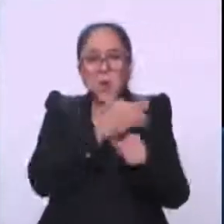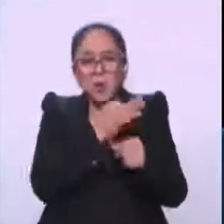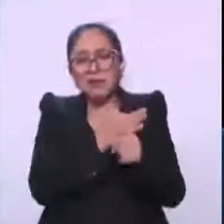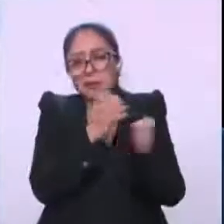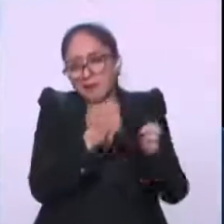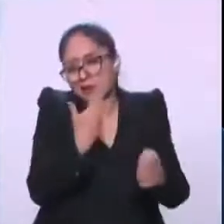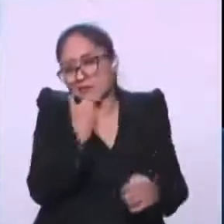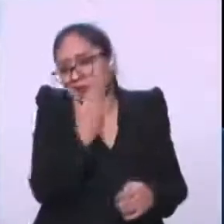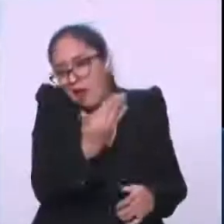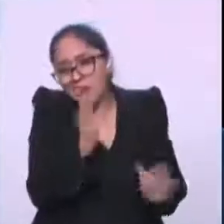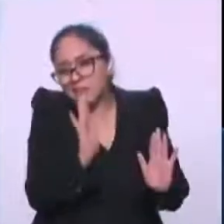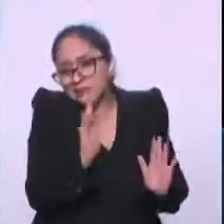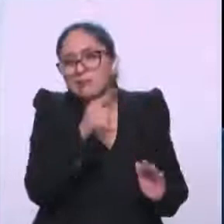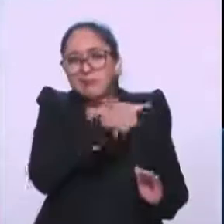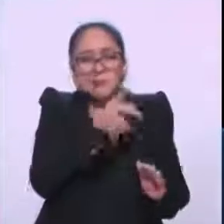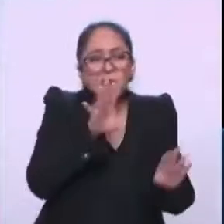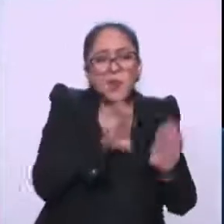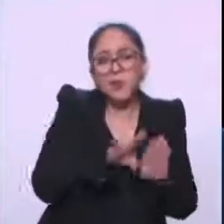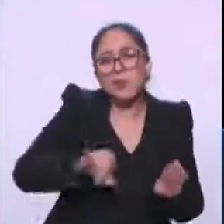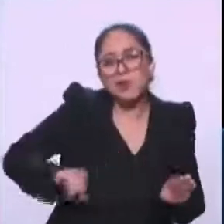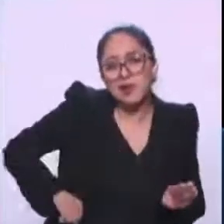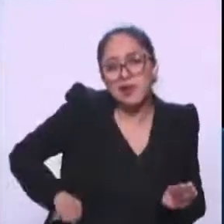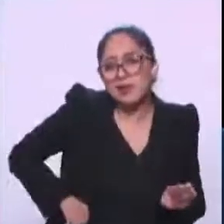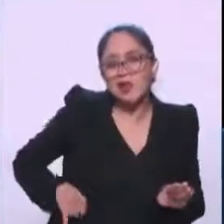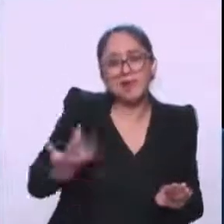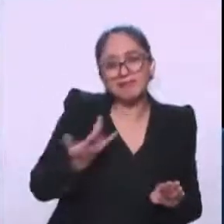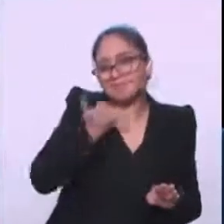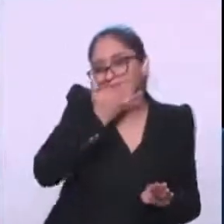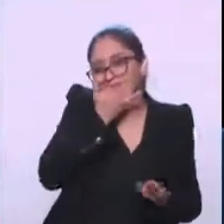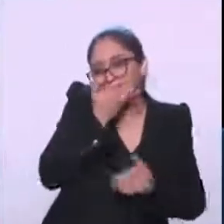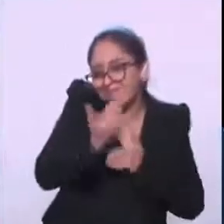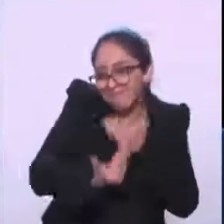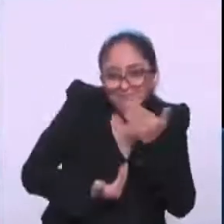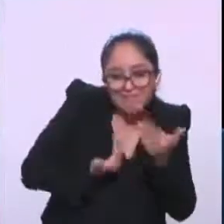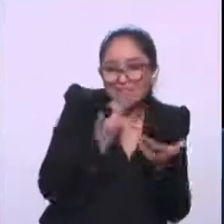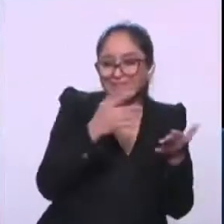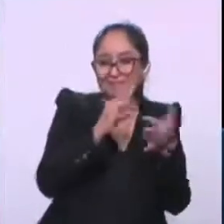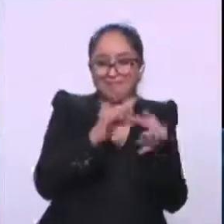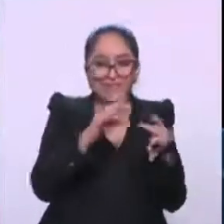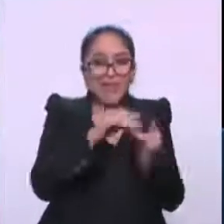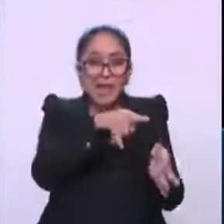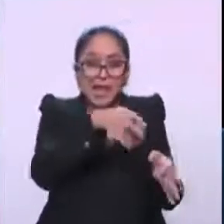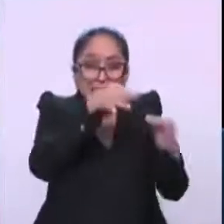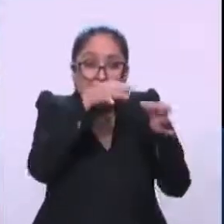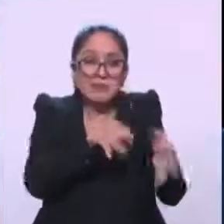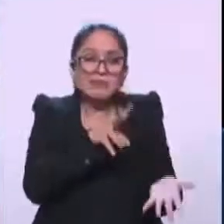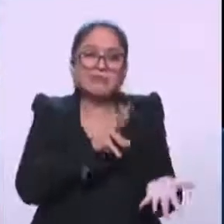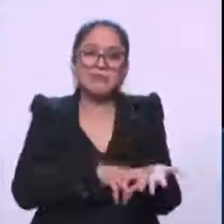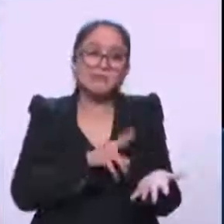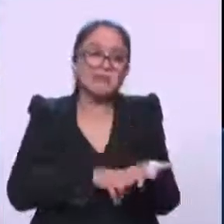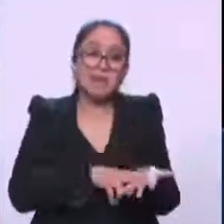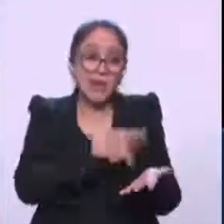y es interesante, pero siento ponerlo así, no termina sucediendo